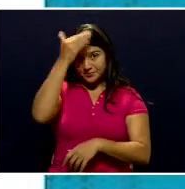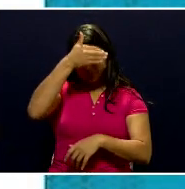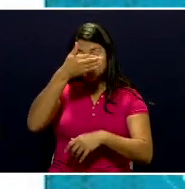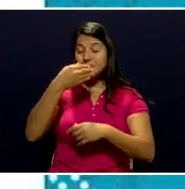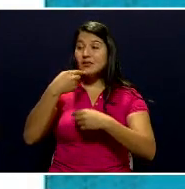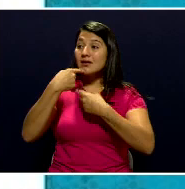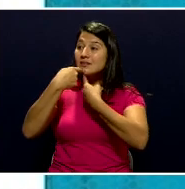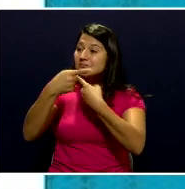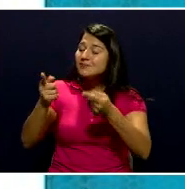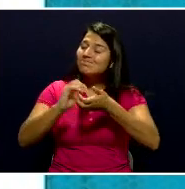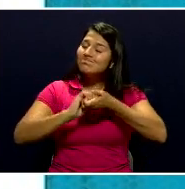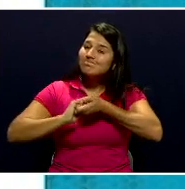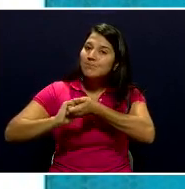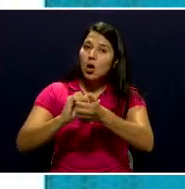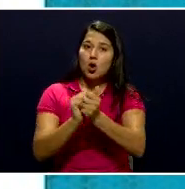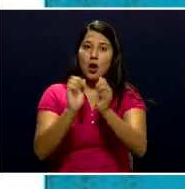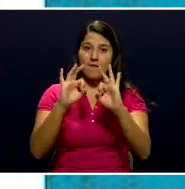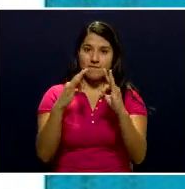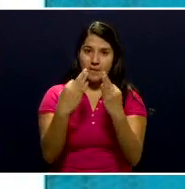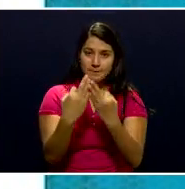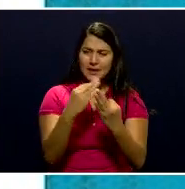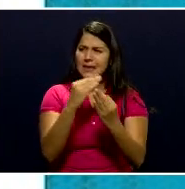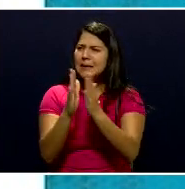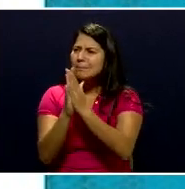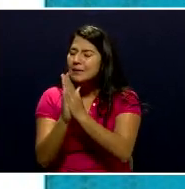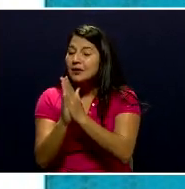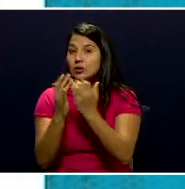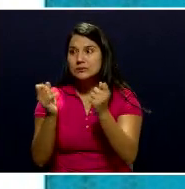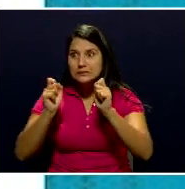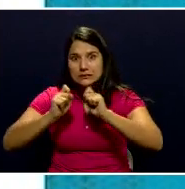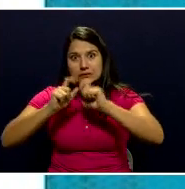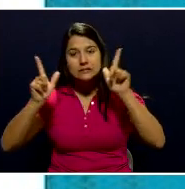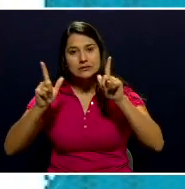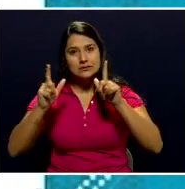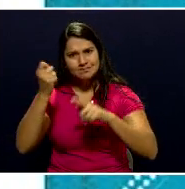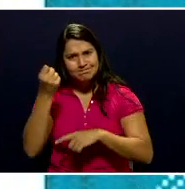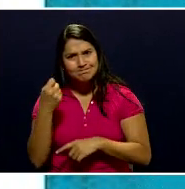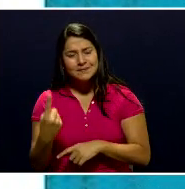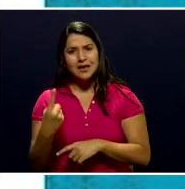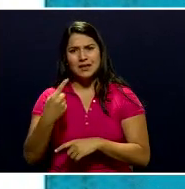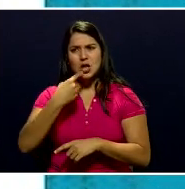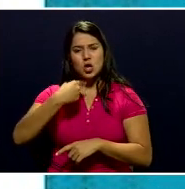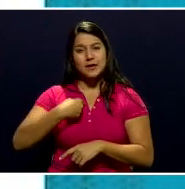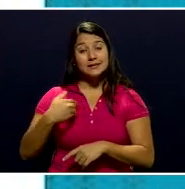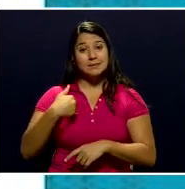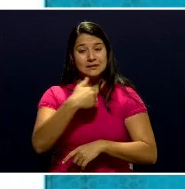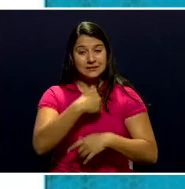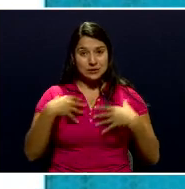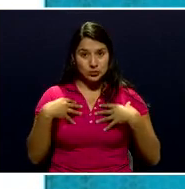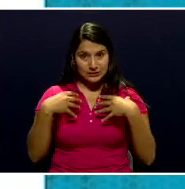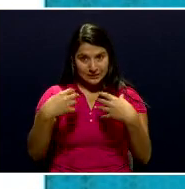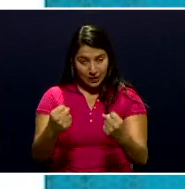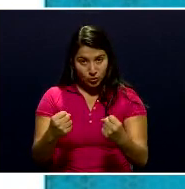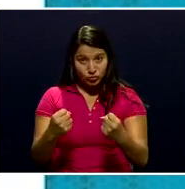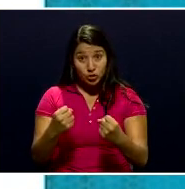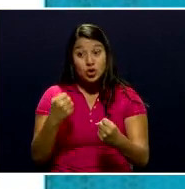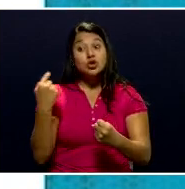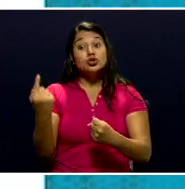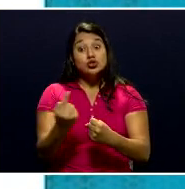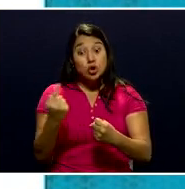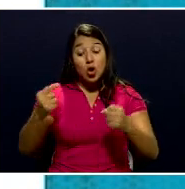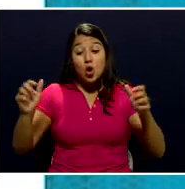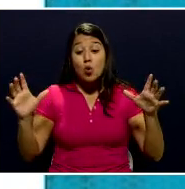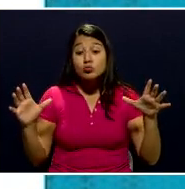adulto mayor y textualmente pidió: reaccionemos, acatemos las órdenes del Ministerio de Salud. Solo unidos y